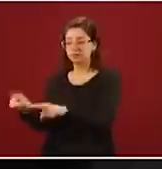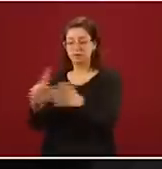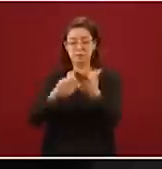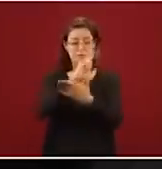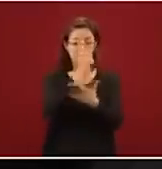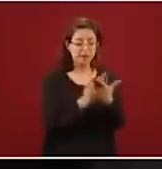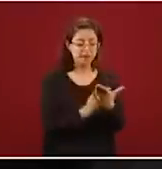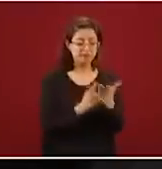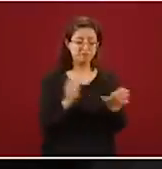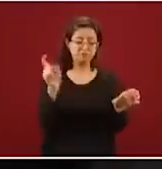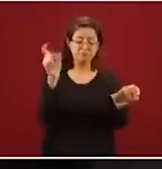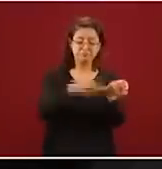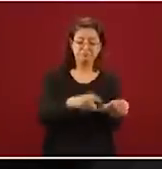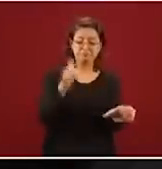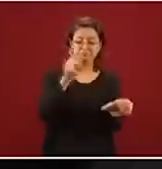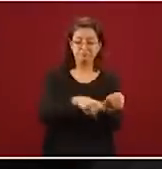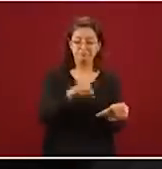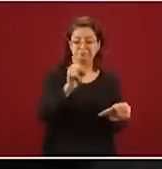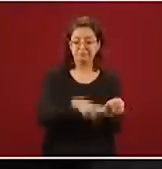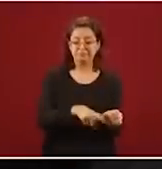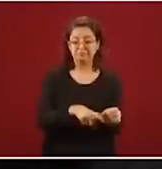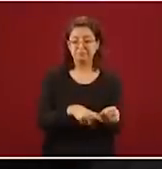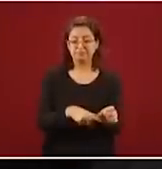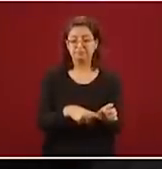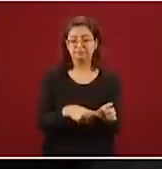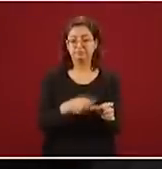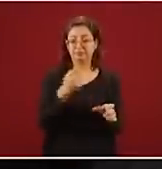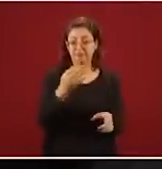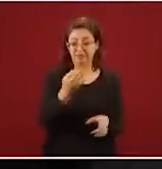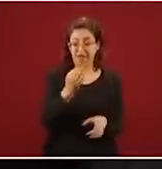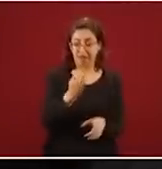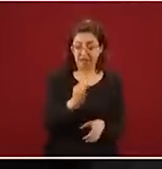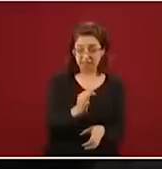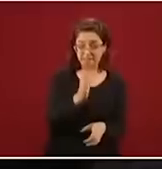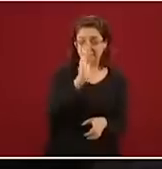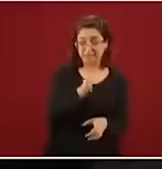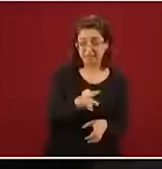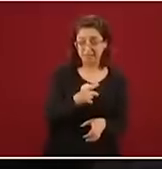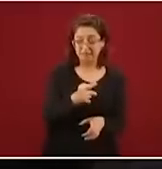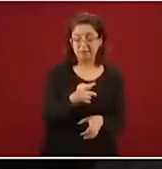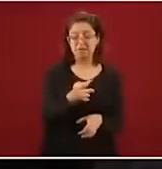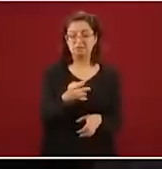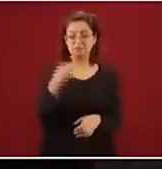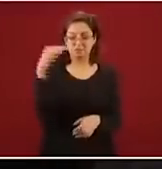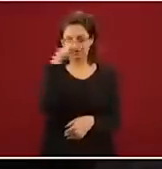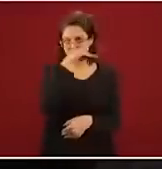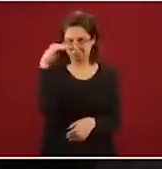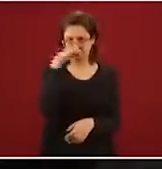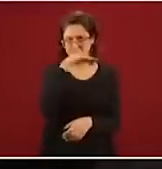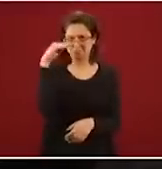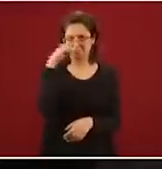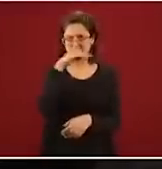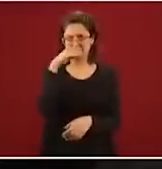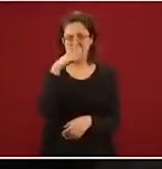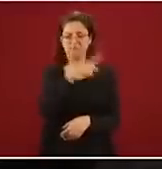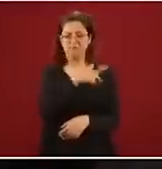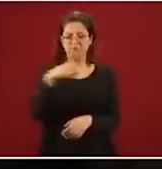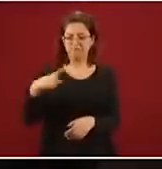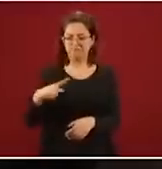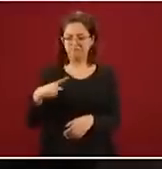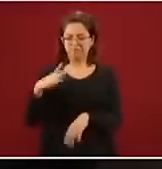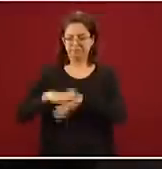Salud, obviamente los que acepten, que no va a haber cuota, se les tiene que proveer, claro, de